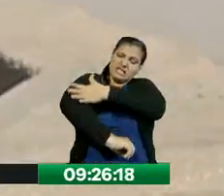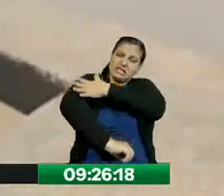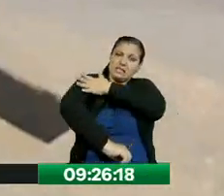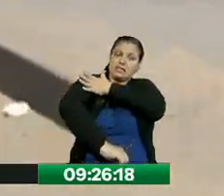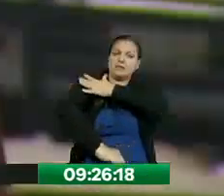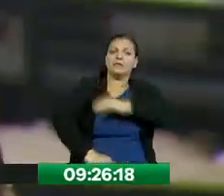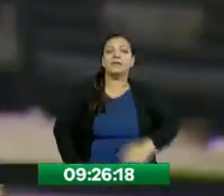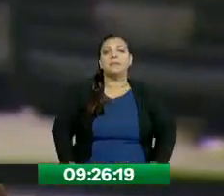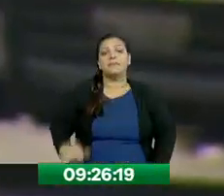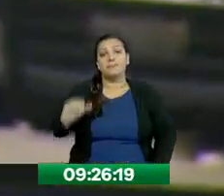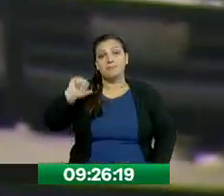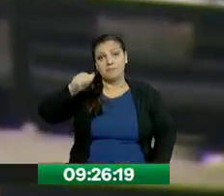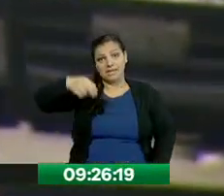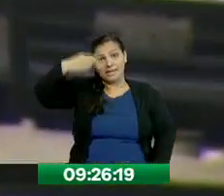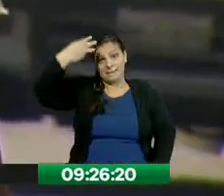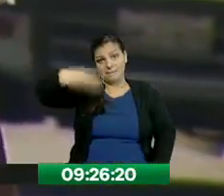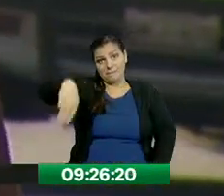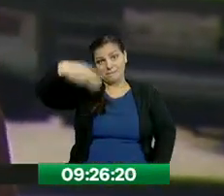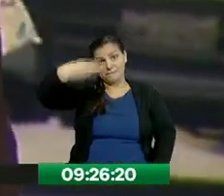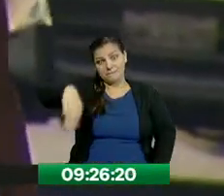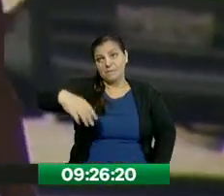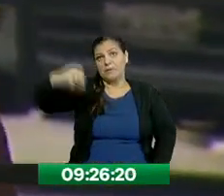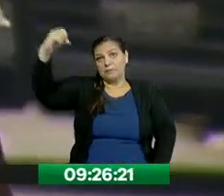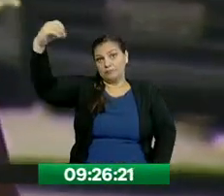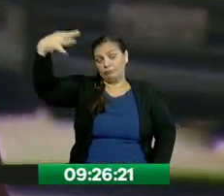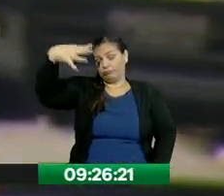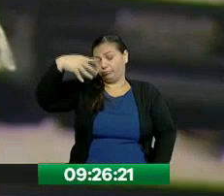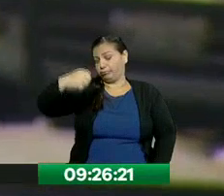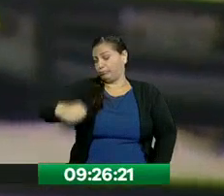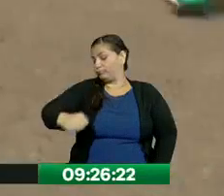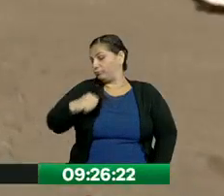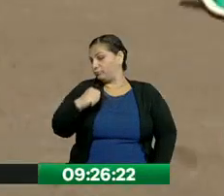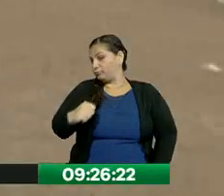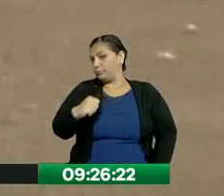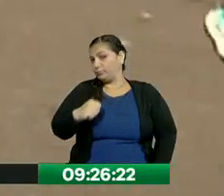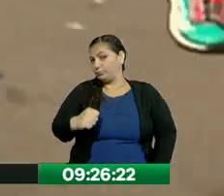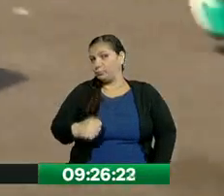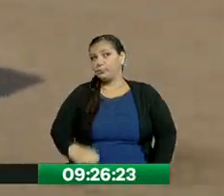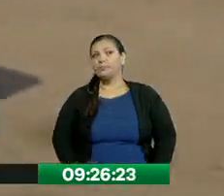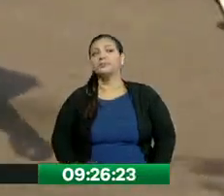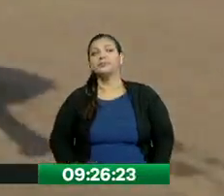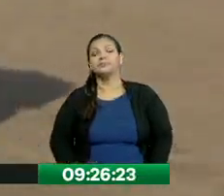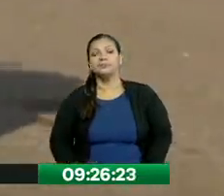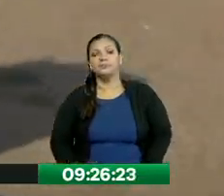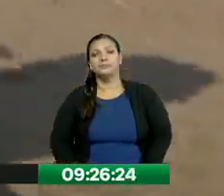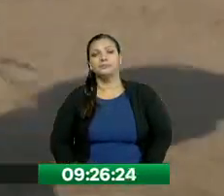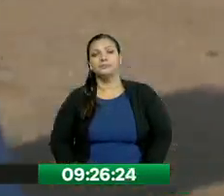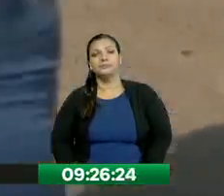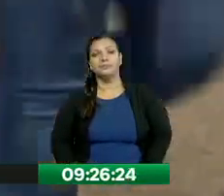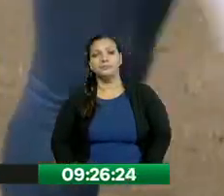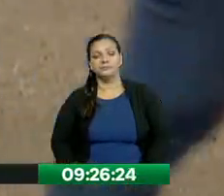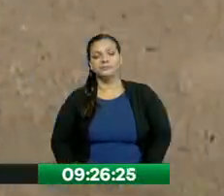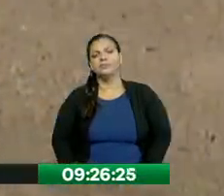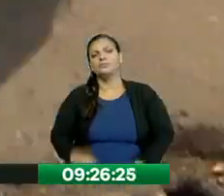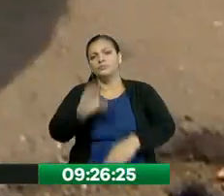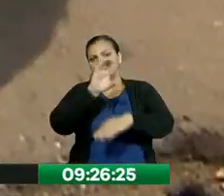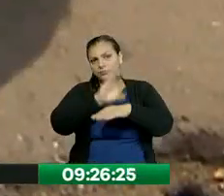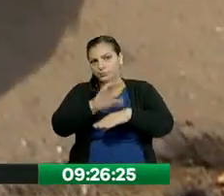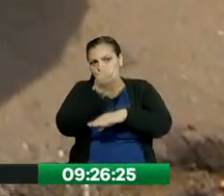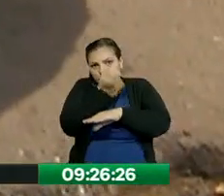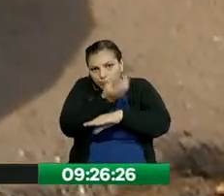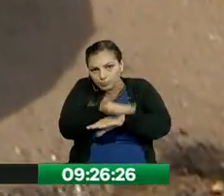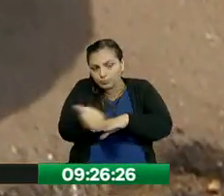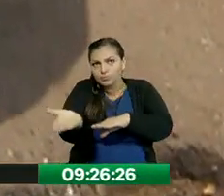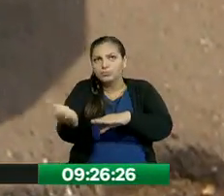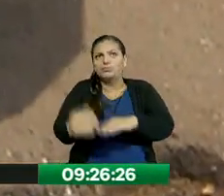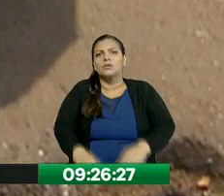este miércoles podría haber un incremento en la incidencia de radiación debido a estos factores. Se recomienda cuidar